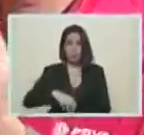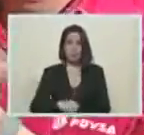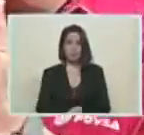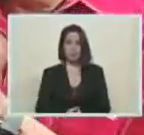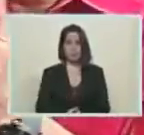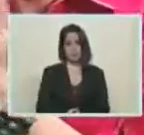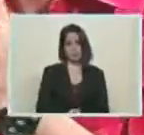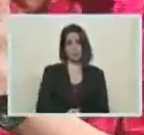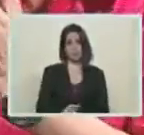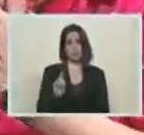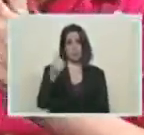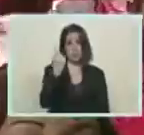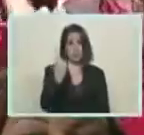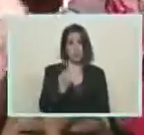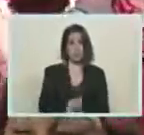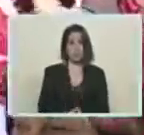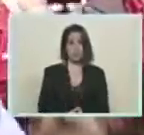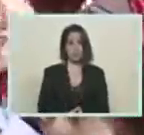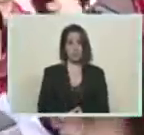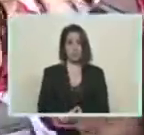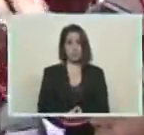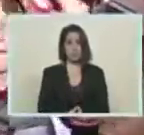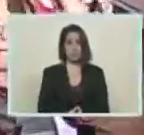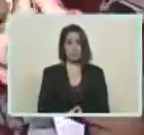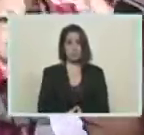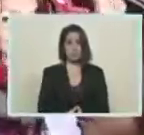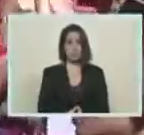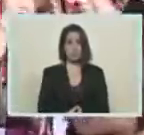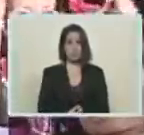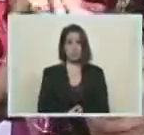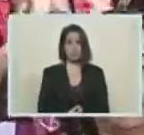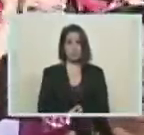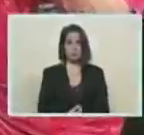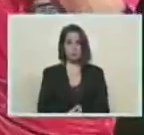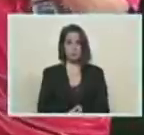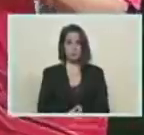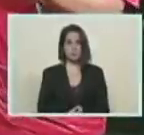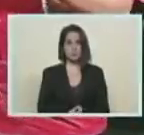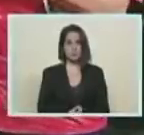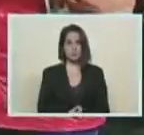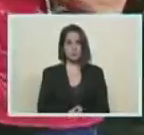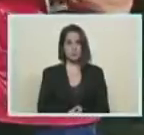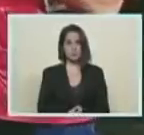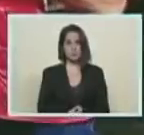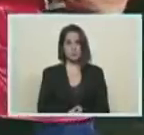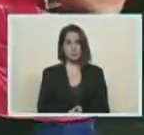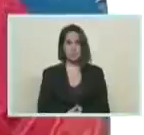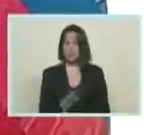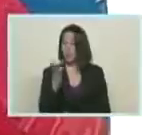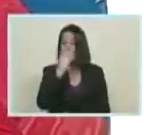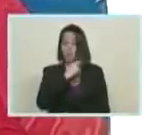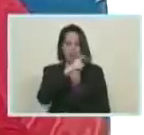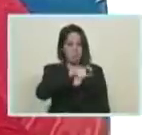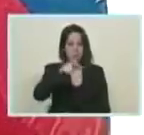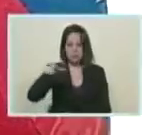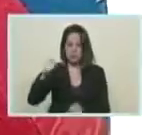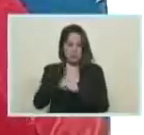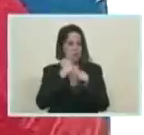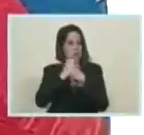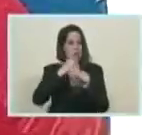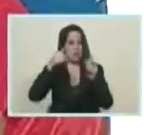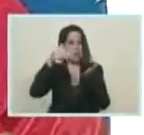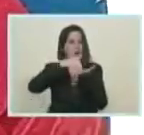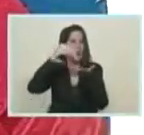Primer elemento. Sin clase obrera, sin trabajadores, hubiera